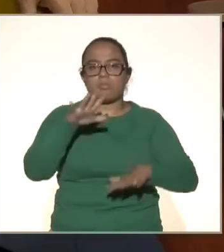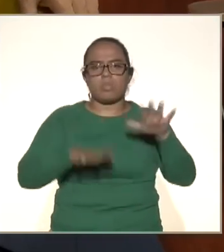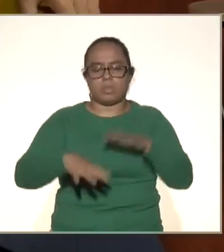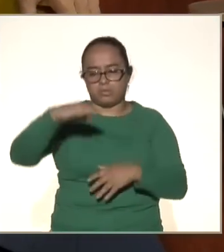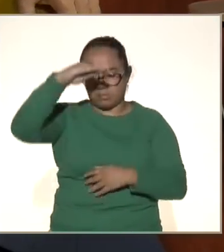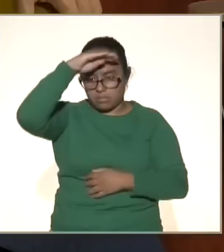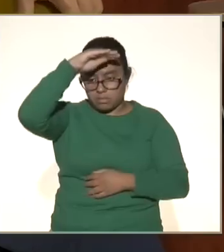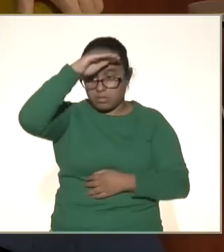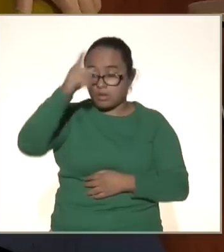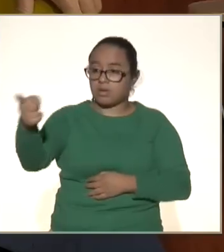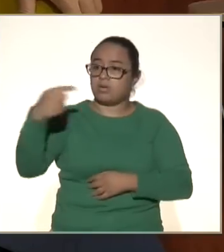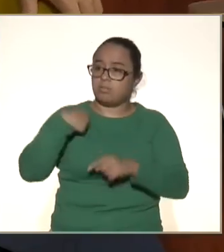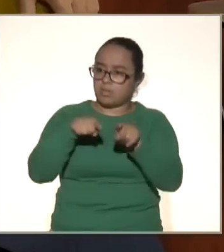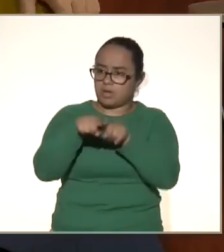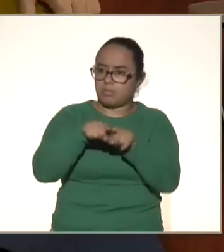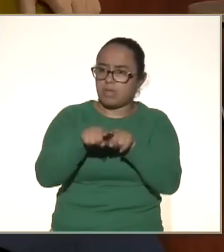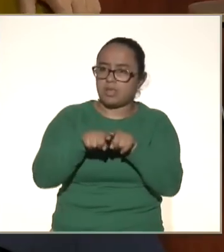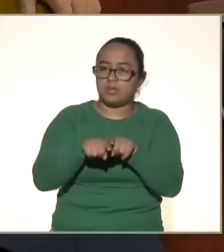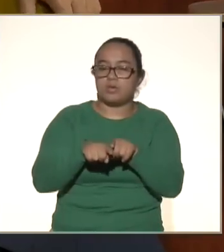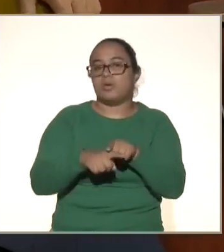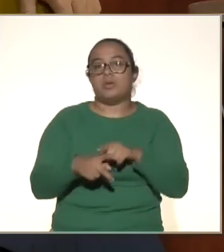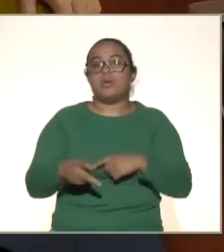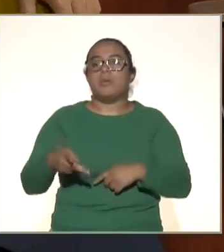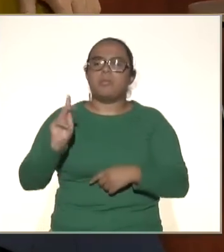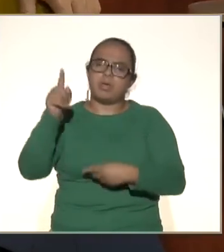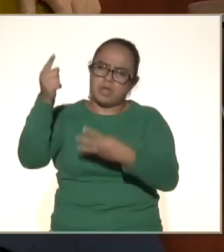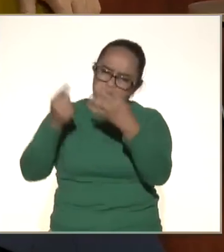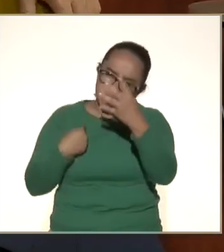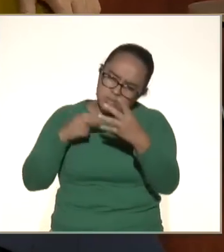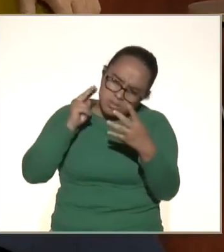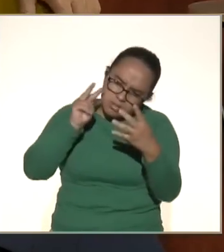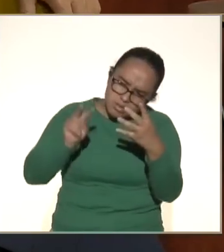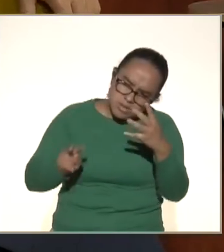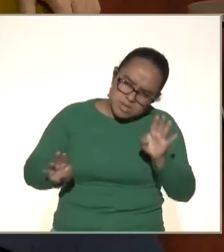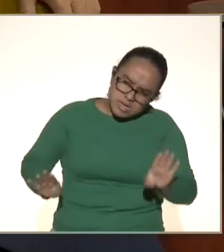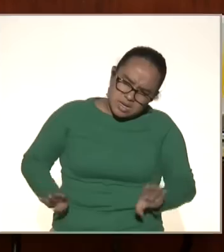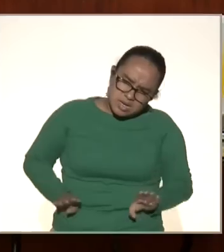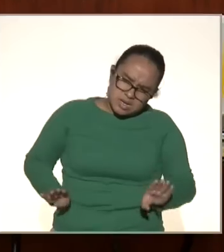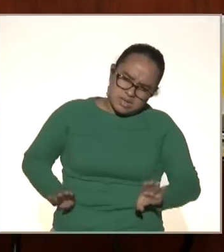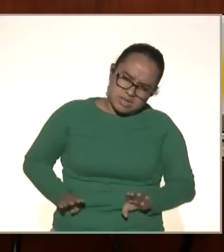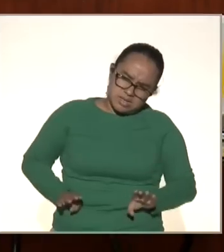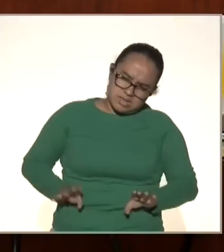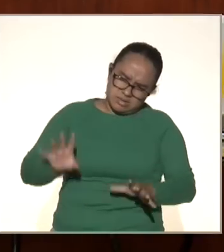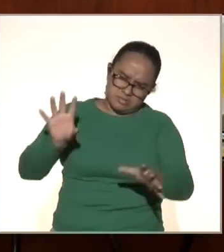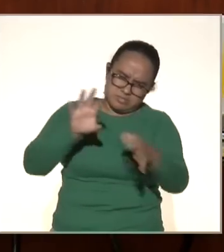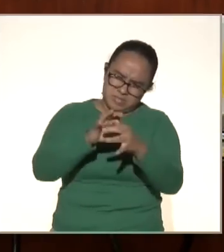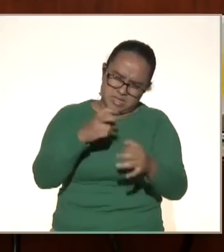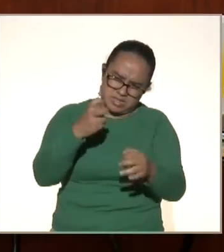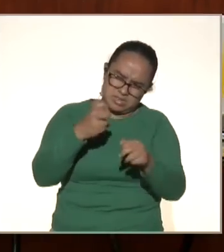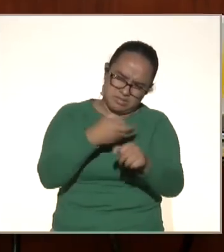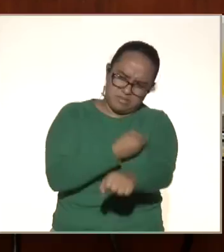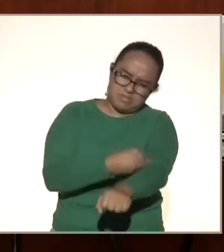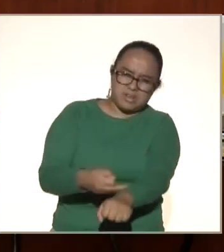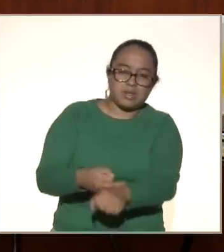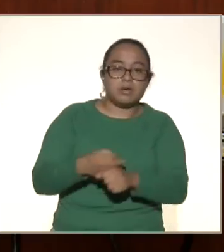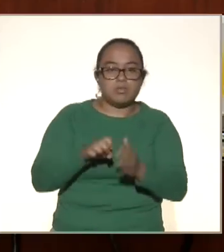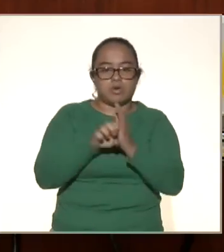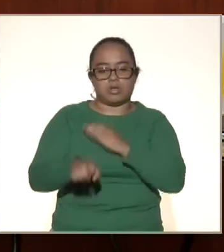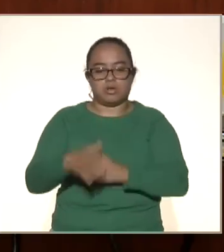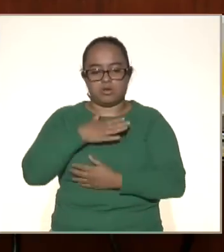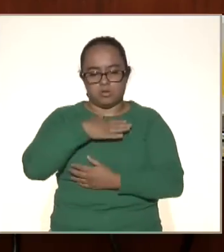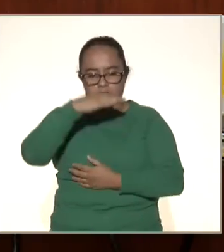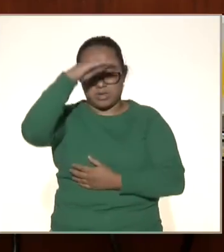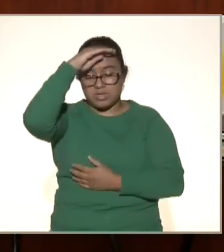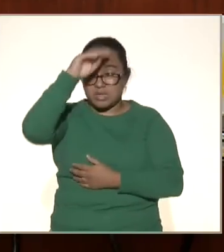decimos, porque como es mi hermano, sí, pero tiene características que no van con la familia. Yo sí sería de la idea de